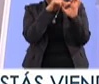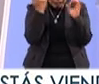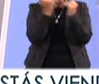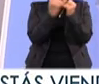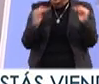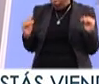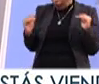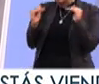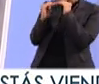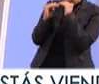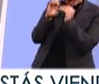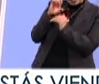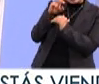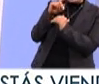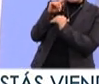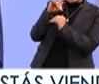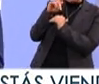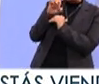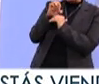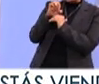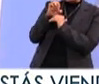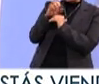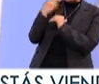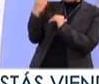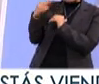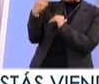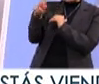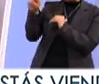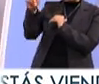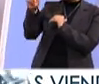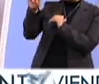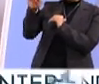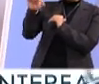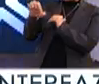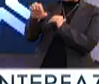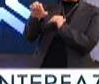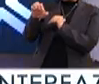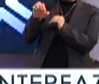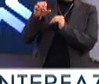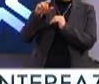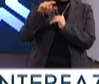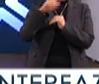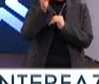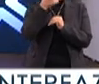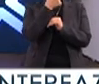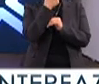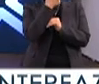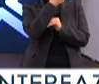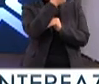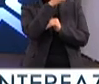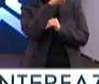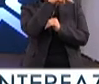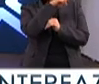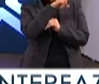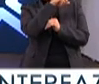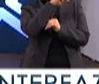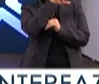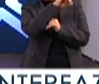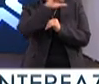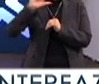equivalente al de que nosotros llamamos patente una cosa es el medicamento genérico y otra